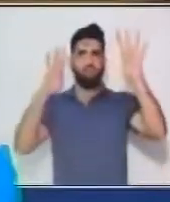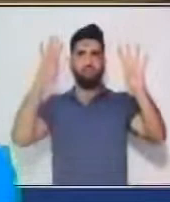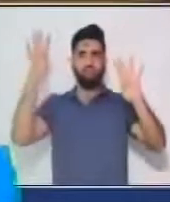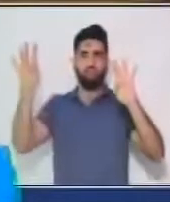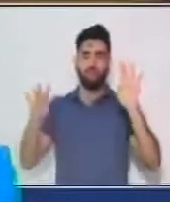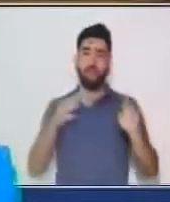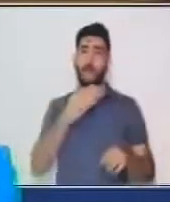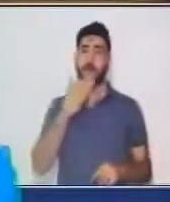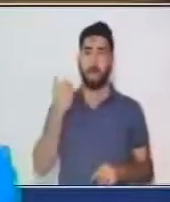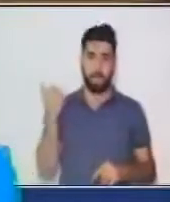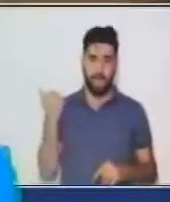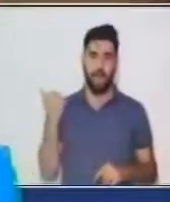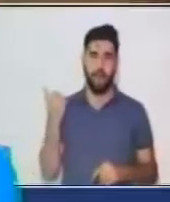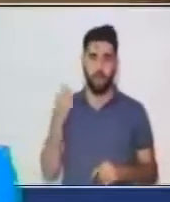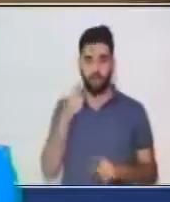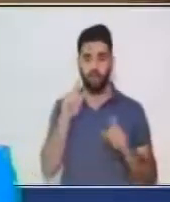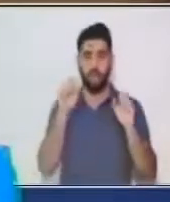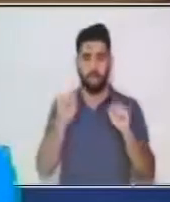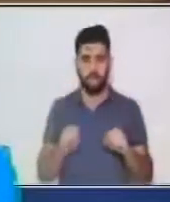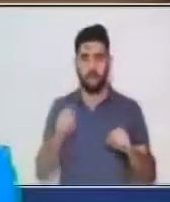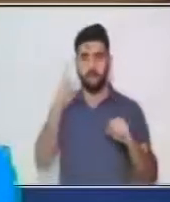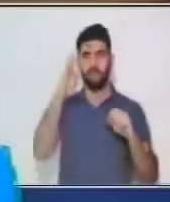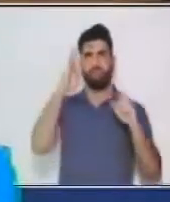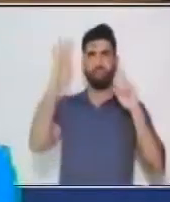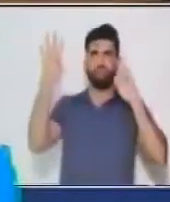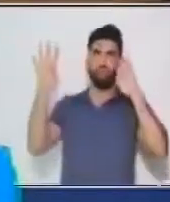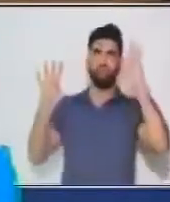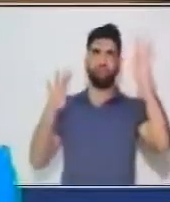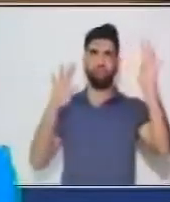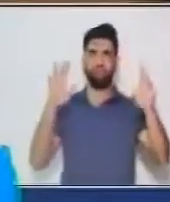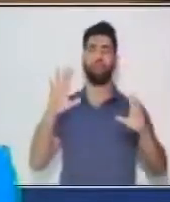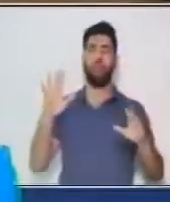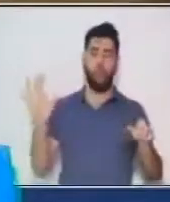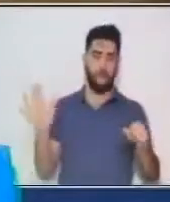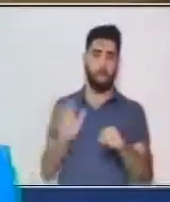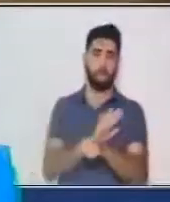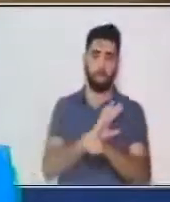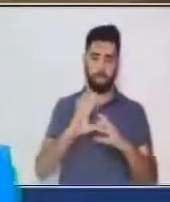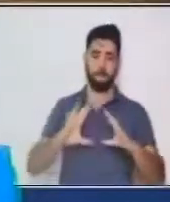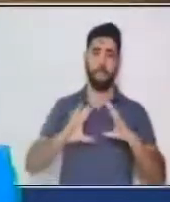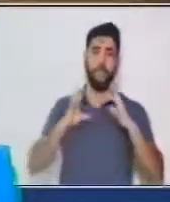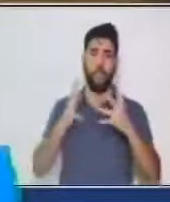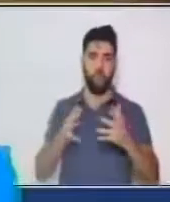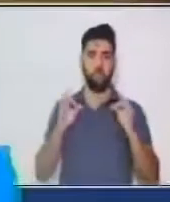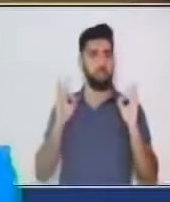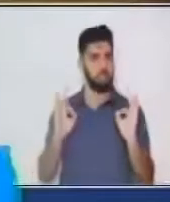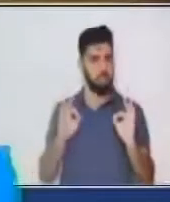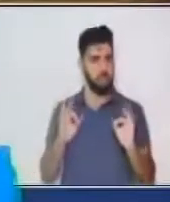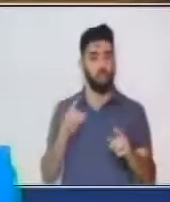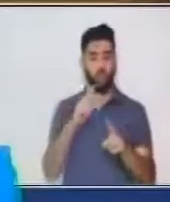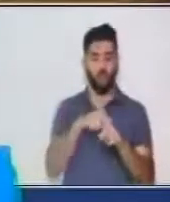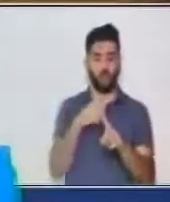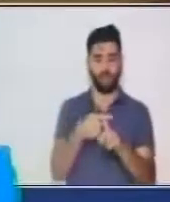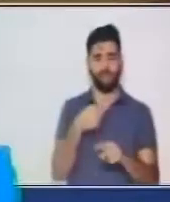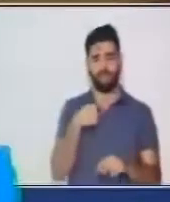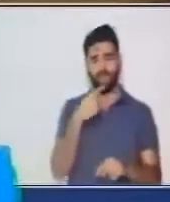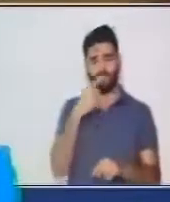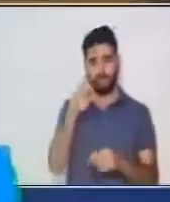libros, que te permiten a ti imaginarte un mundo completo. Cuando yo te estaba narrando el cuento de la